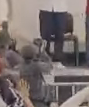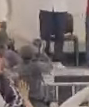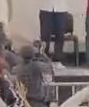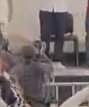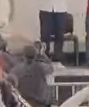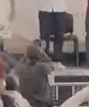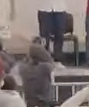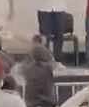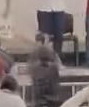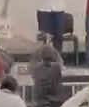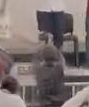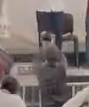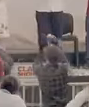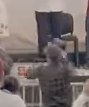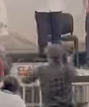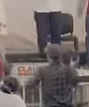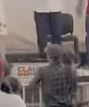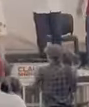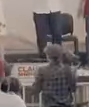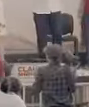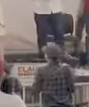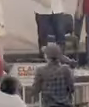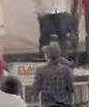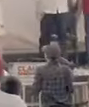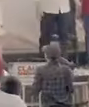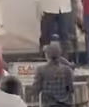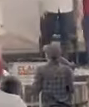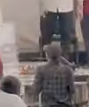Invitamos a la doctora Claudia Sheinbaum